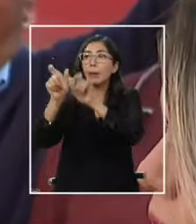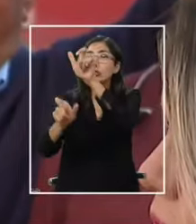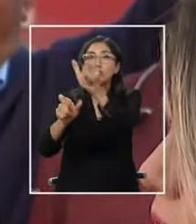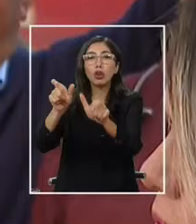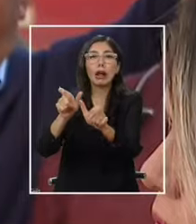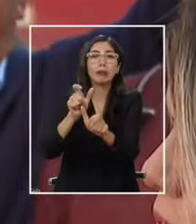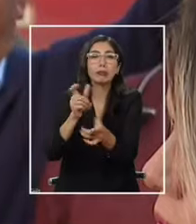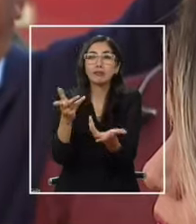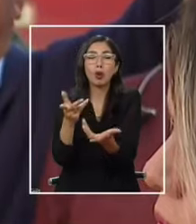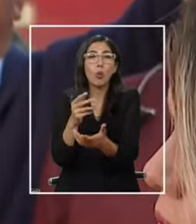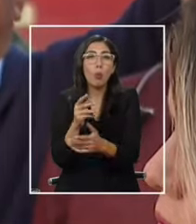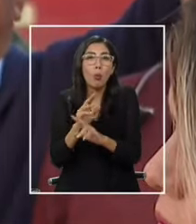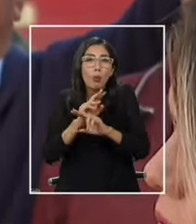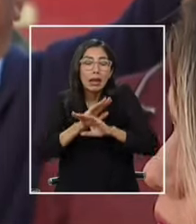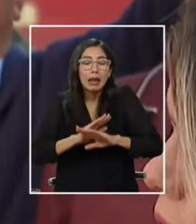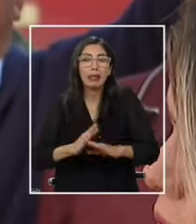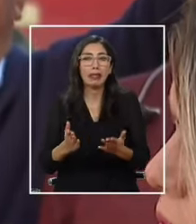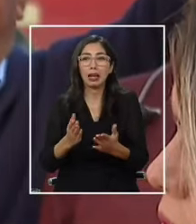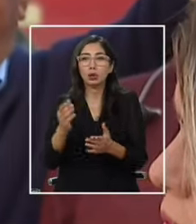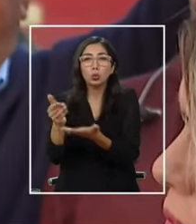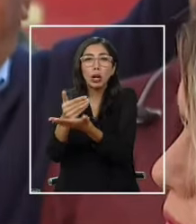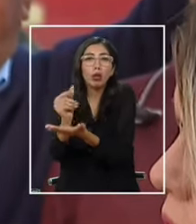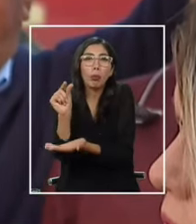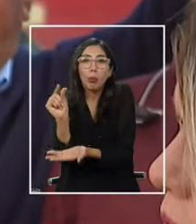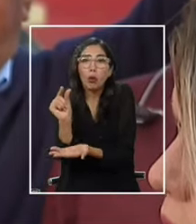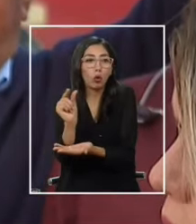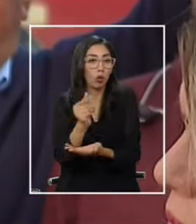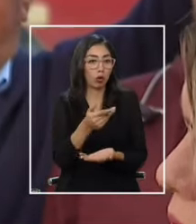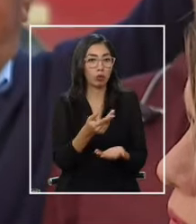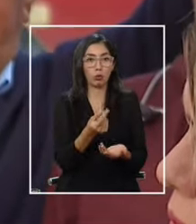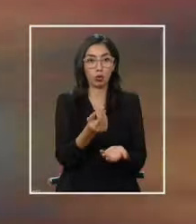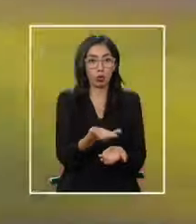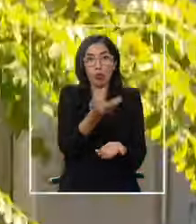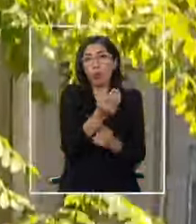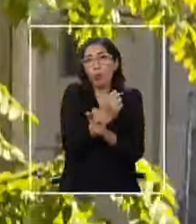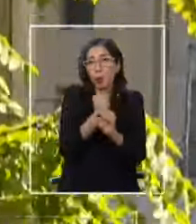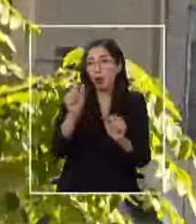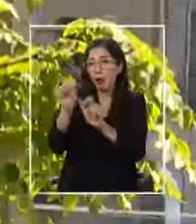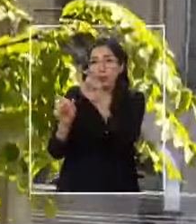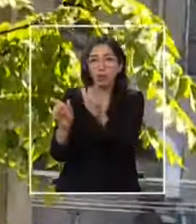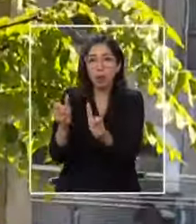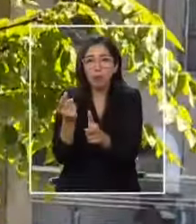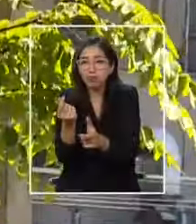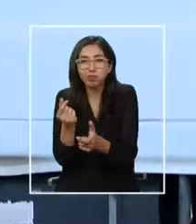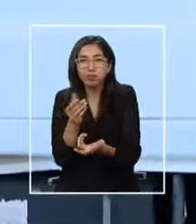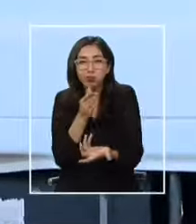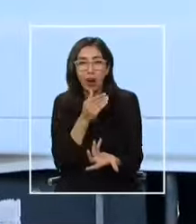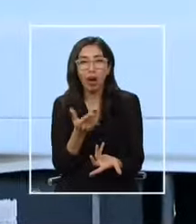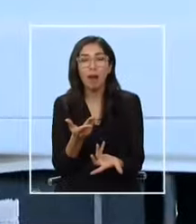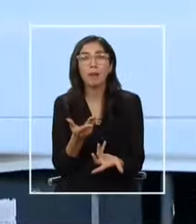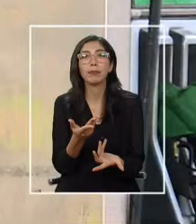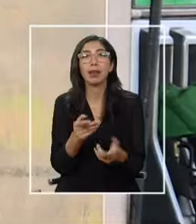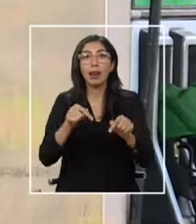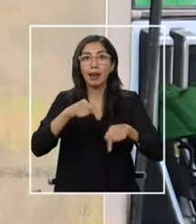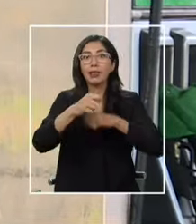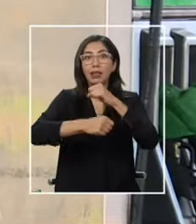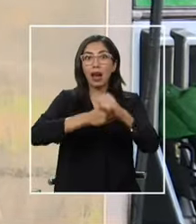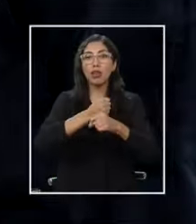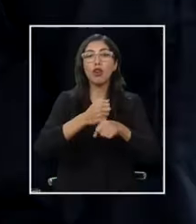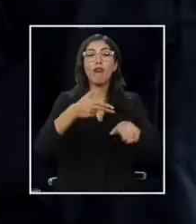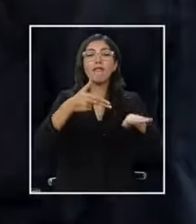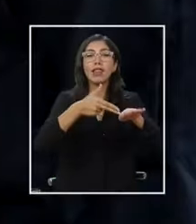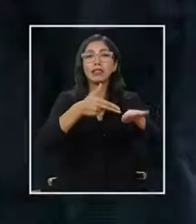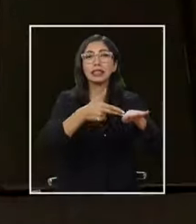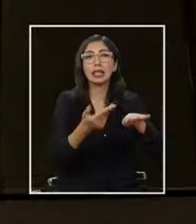suben su sueldo y no siempre podemos subir nuestras tarifas para poder compensar la alza. Este año partió con una baja en el precio de la benzina.